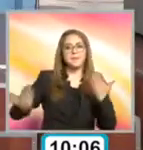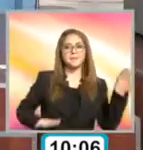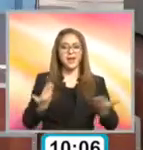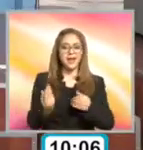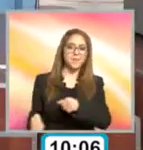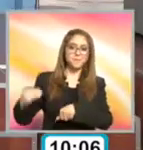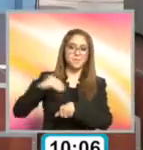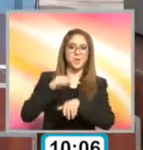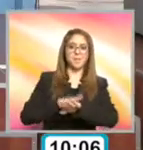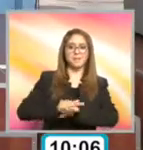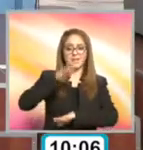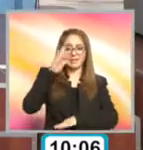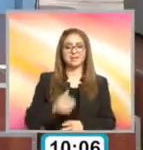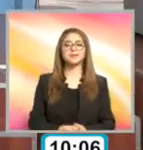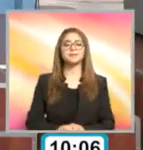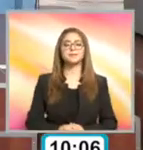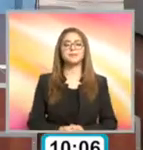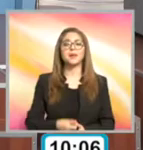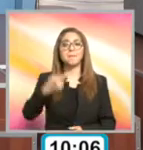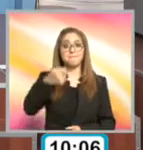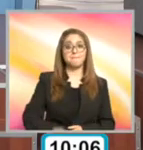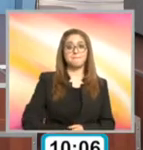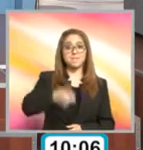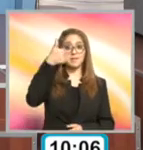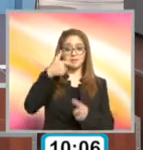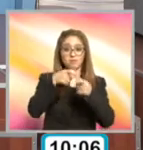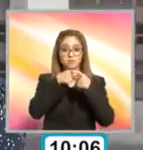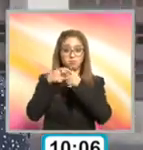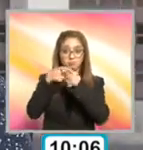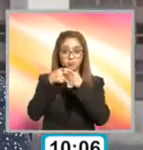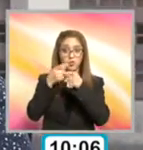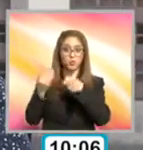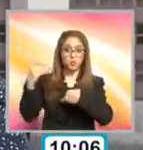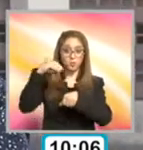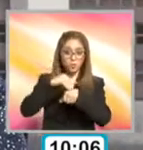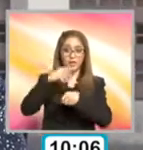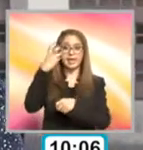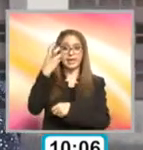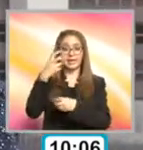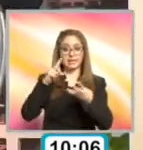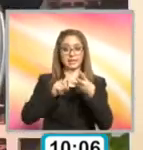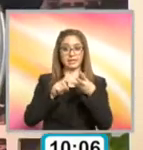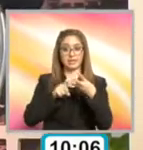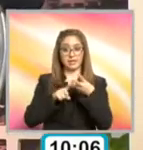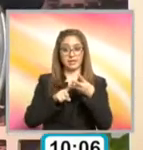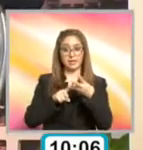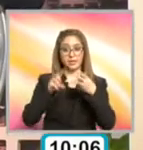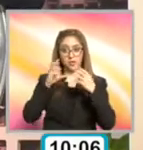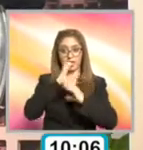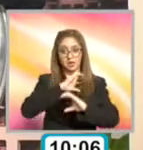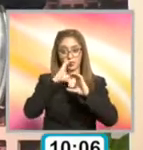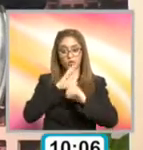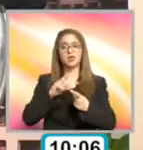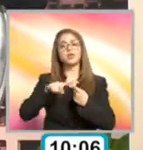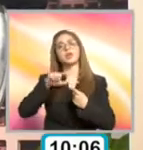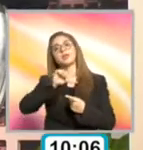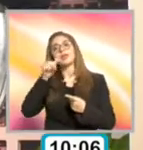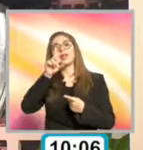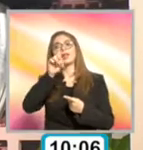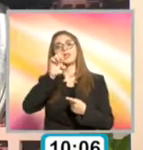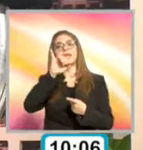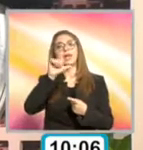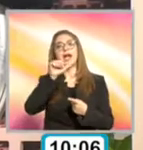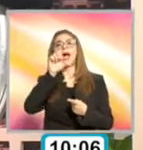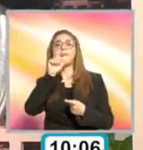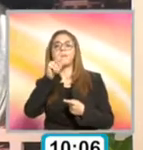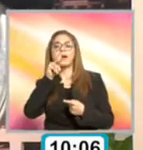primer sencillo, así se tituló tu material discográfico y te fue muy bien. Ese es el tercero. Este es el tercero, sí. El primero fue Deja Amarte, el segundo Aunque me hagas